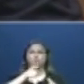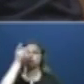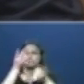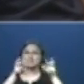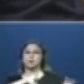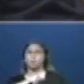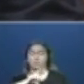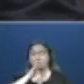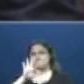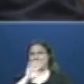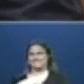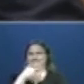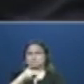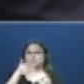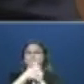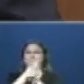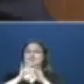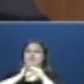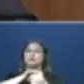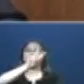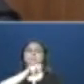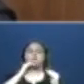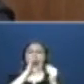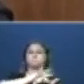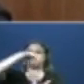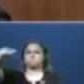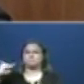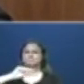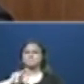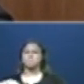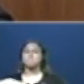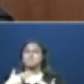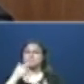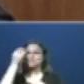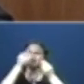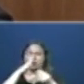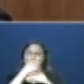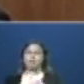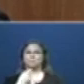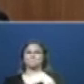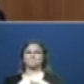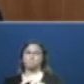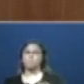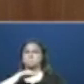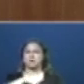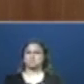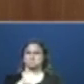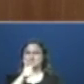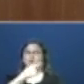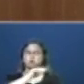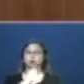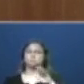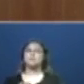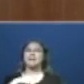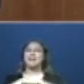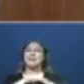posteriormente veremos en relación al problema de los deshaucios nos ha permitido plantear ahora un paso más la creación de una red de